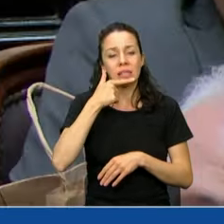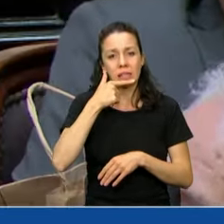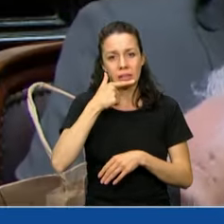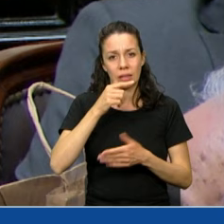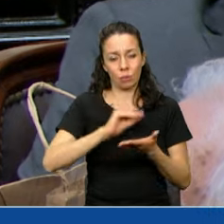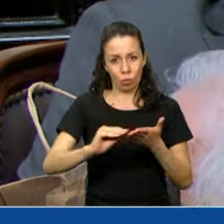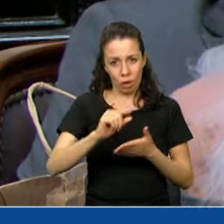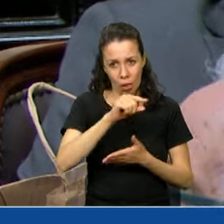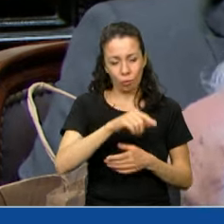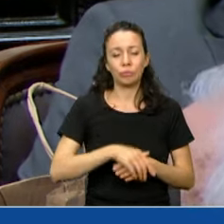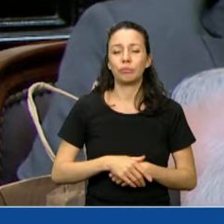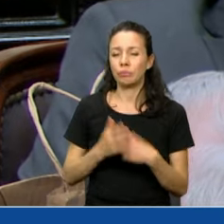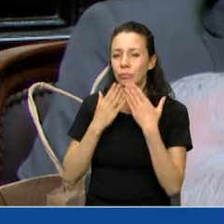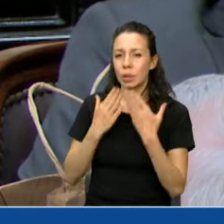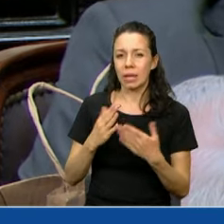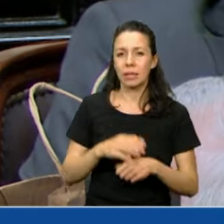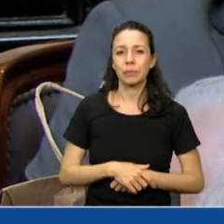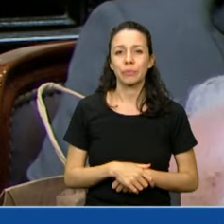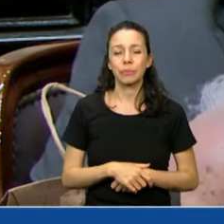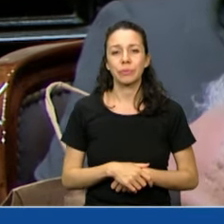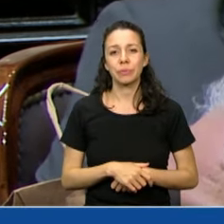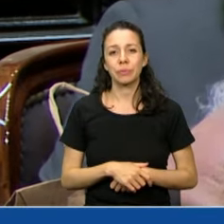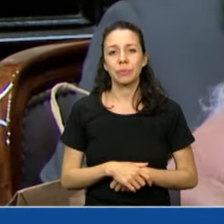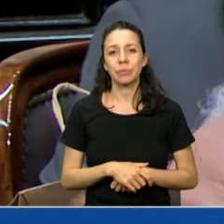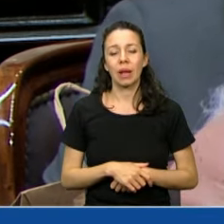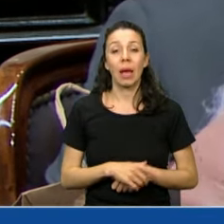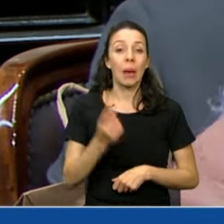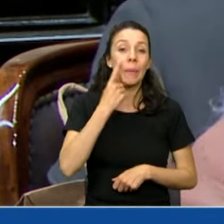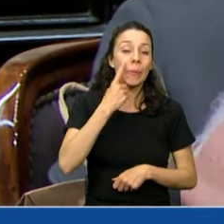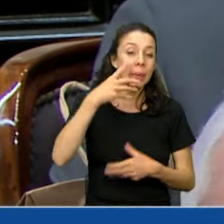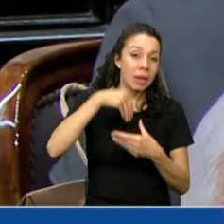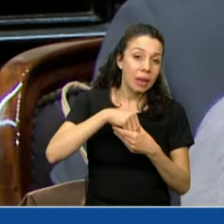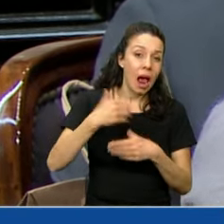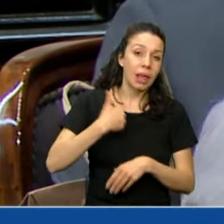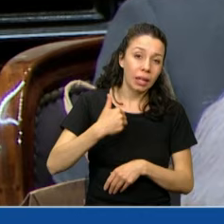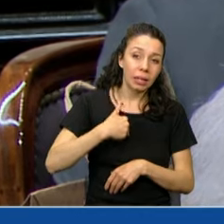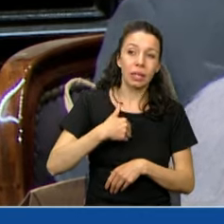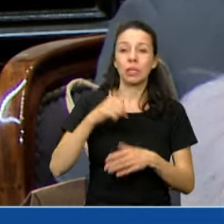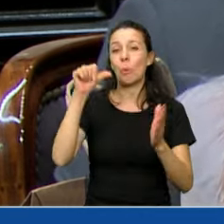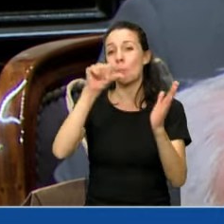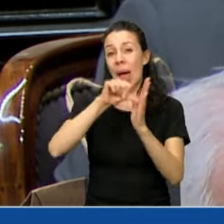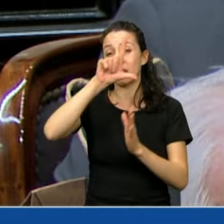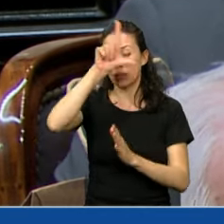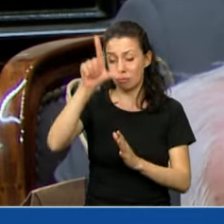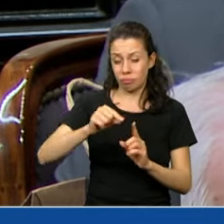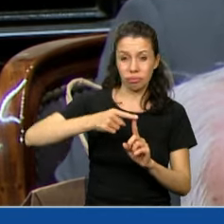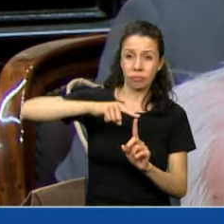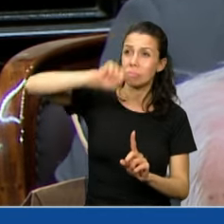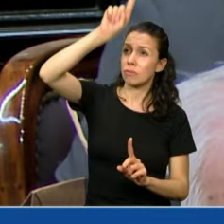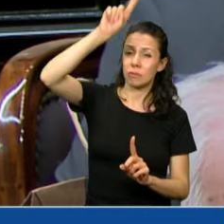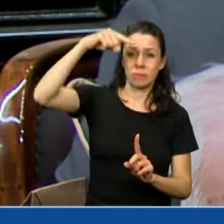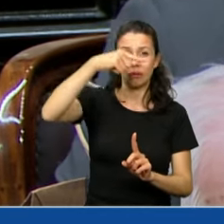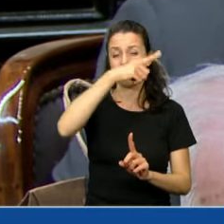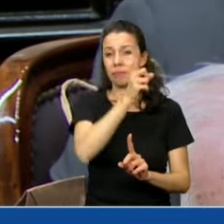Gracias señor presidente mire vivir en la Argentina que es un país extenso grande de norte a sur de este a